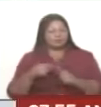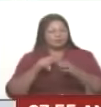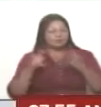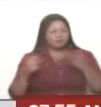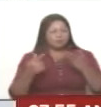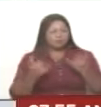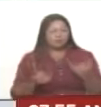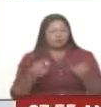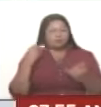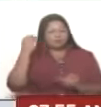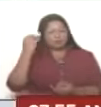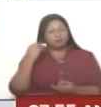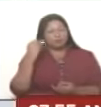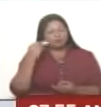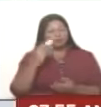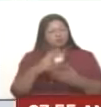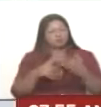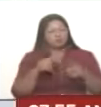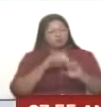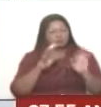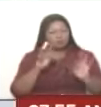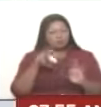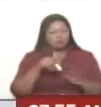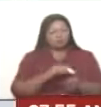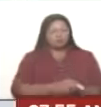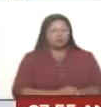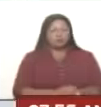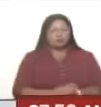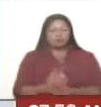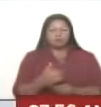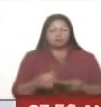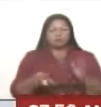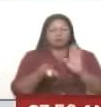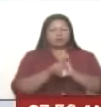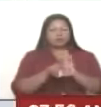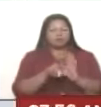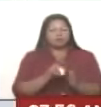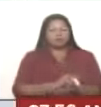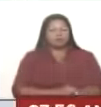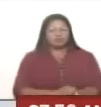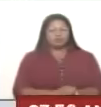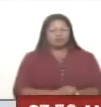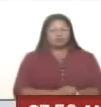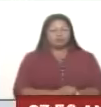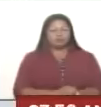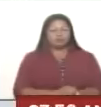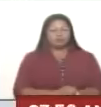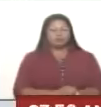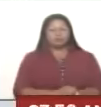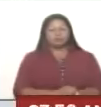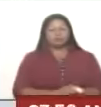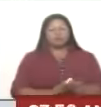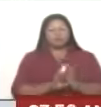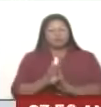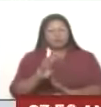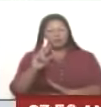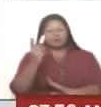Allí se analizó profundamente esa ley y también la tenemos muy avanzada para la segunda discusión, y eso